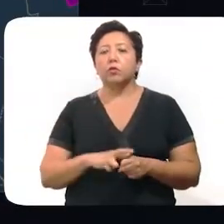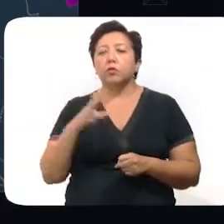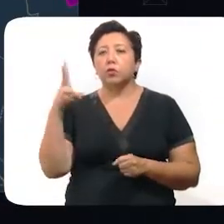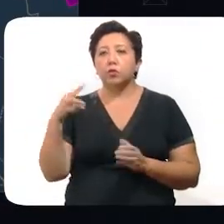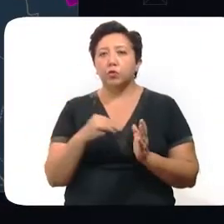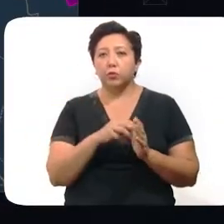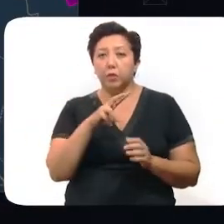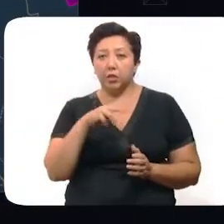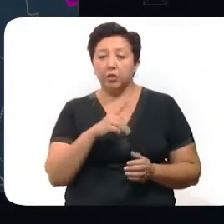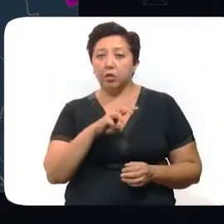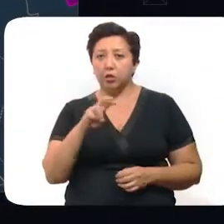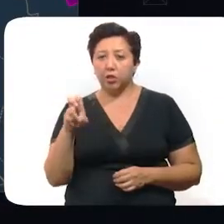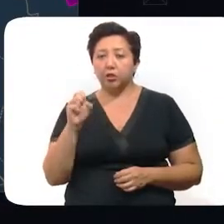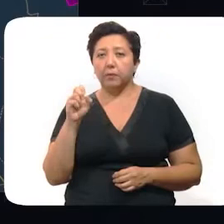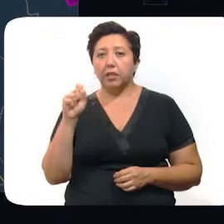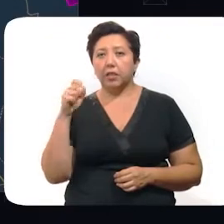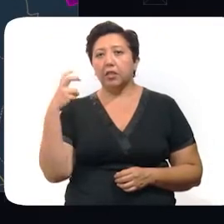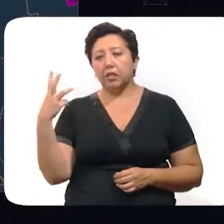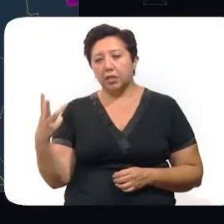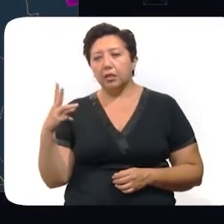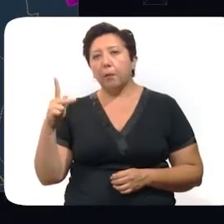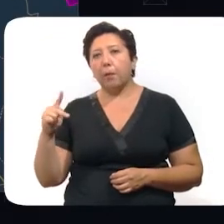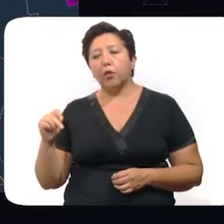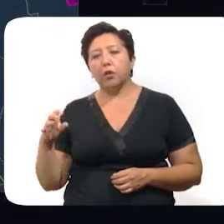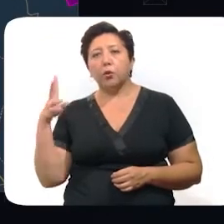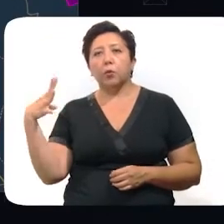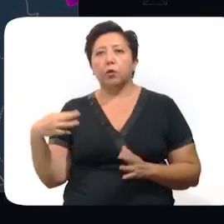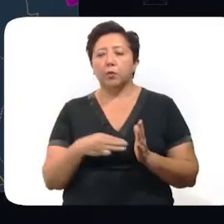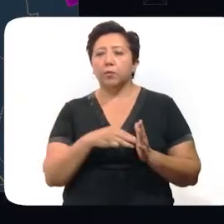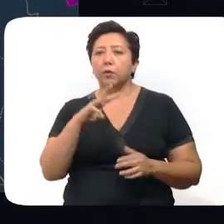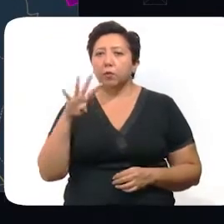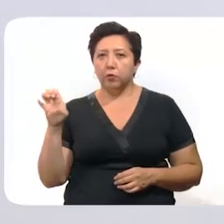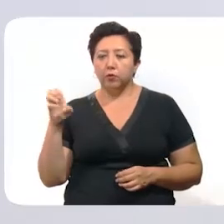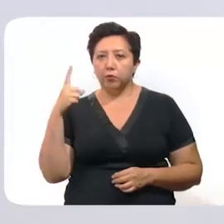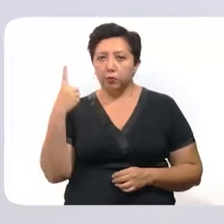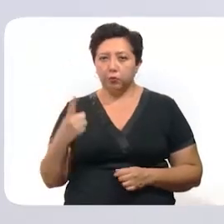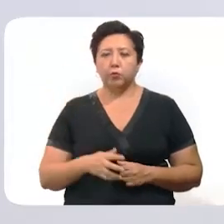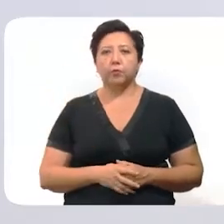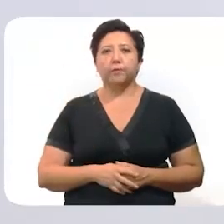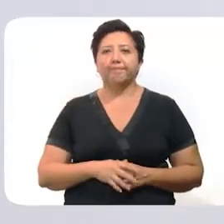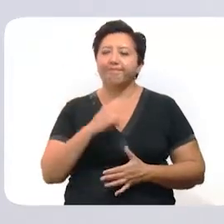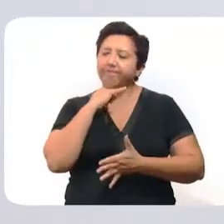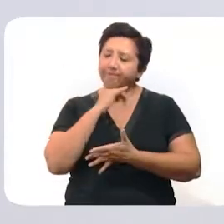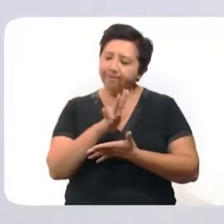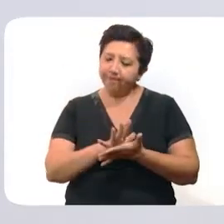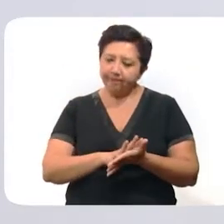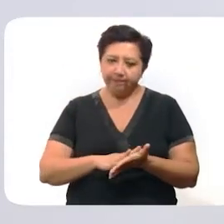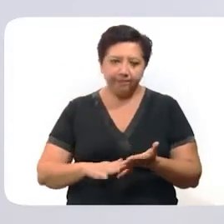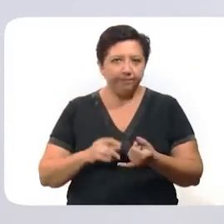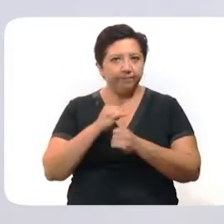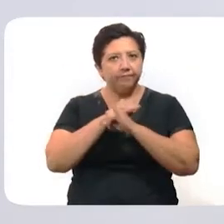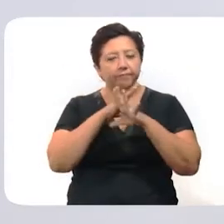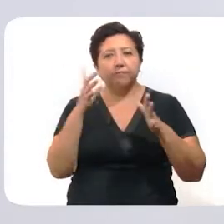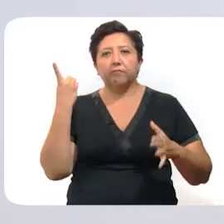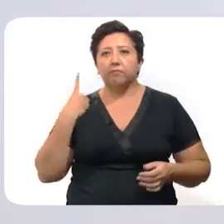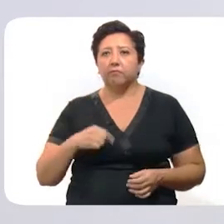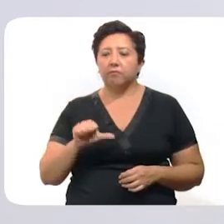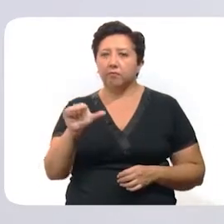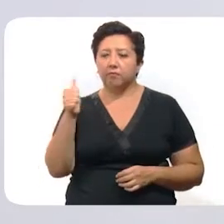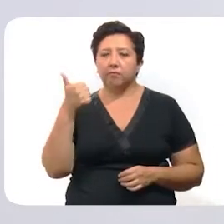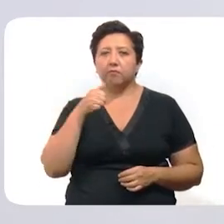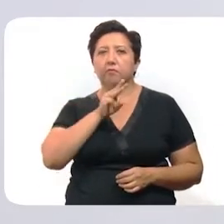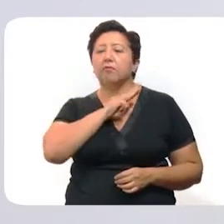sur 2.623 y en la zona poniente 4.101. Lamentablemente en este parte médico informamos de